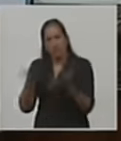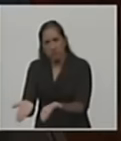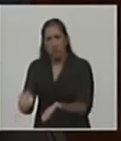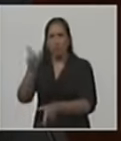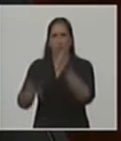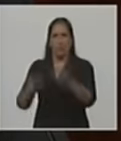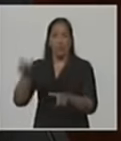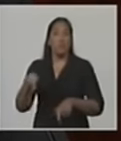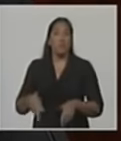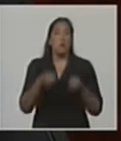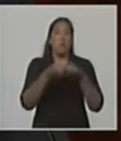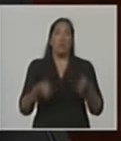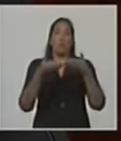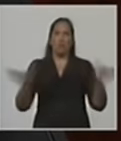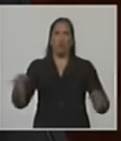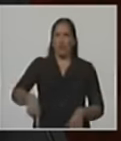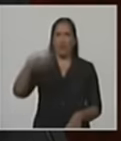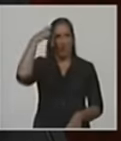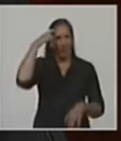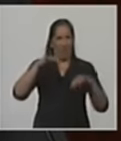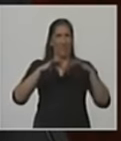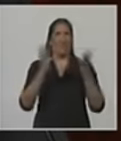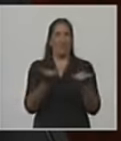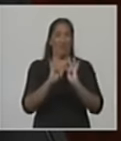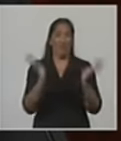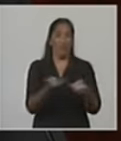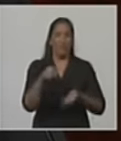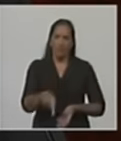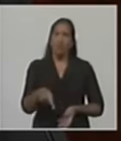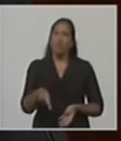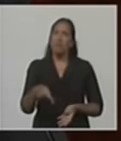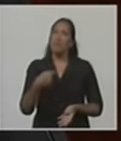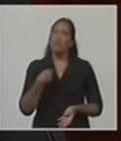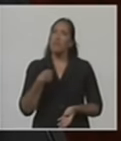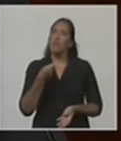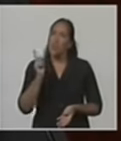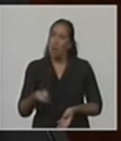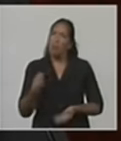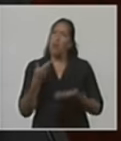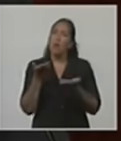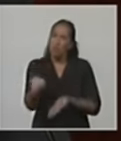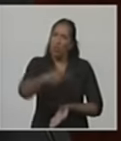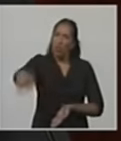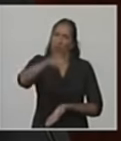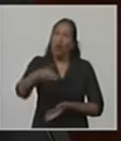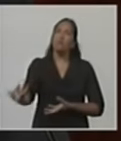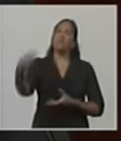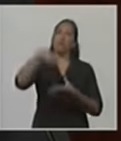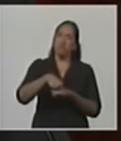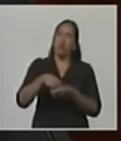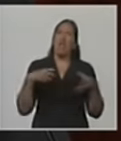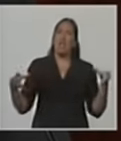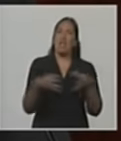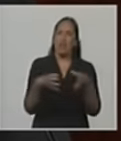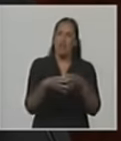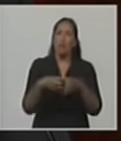el año parlamentario, también queremos convocarlos a ser parte de este mismo equipo, a través de un Congreso activo que